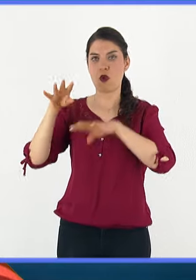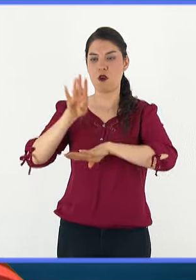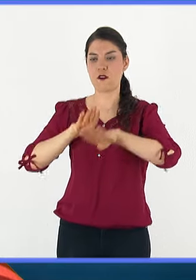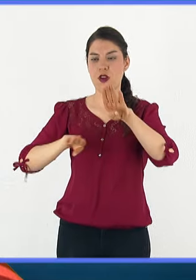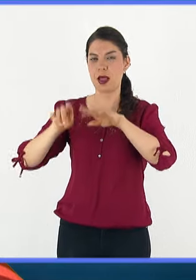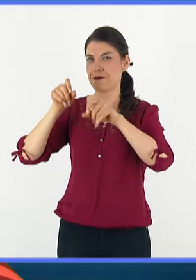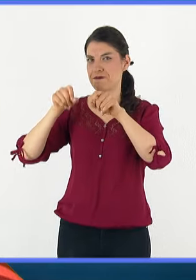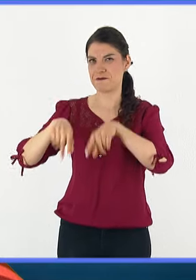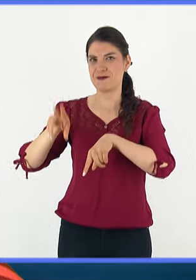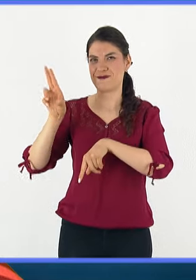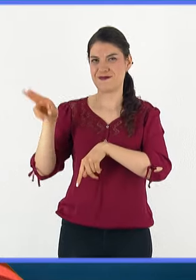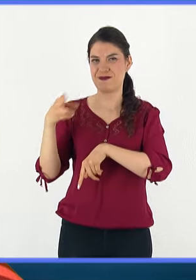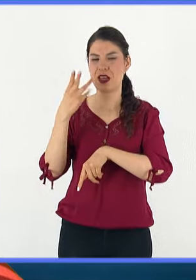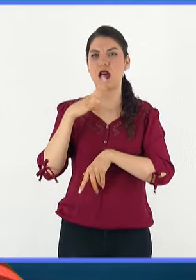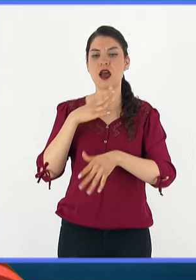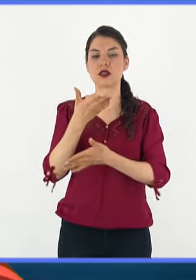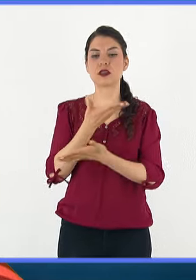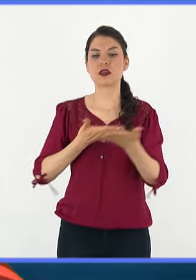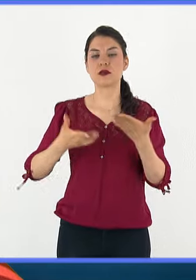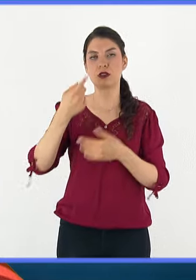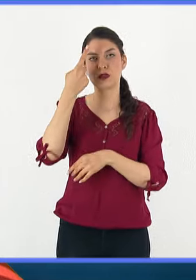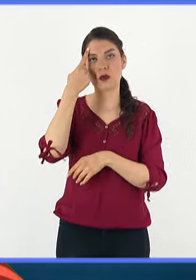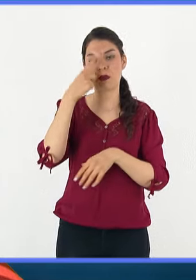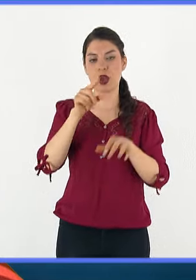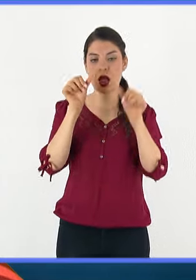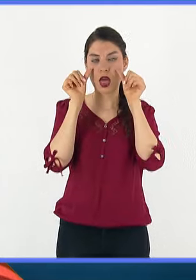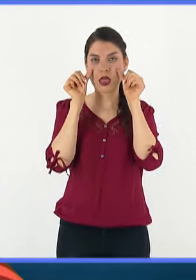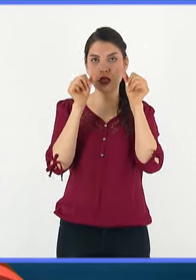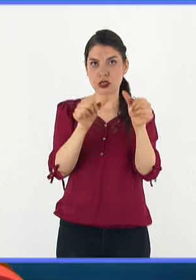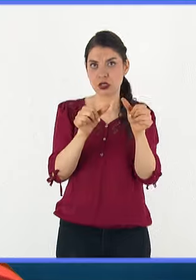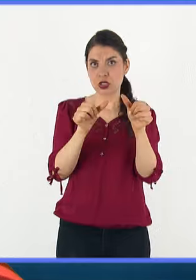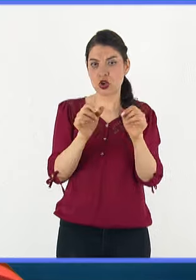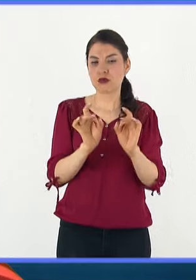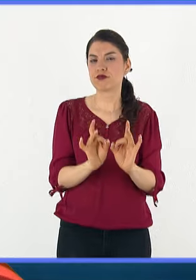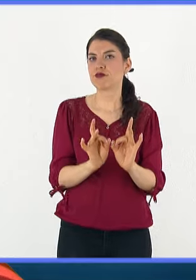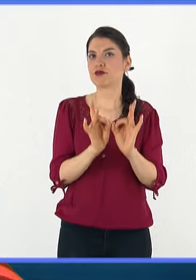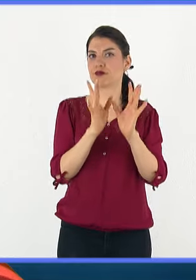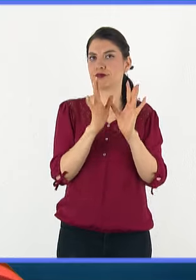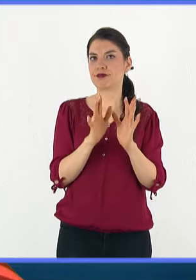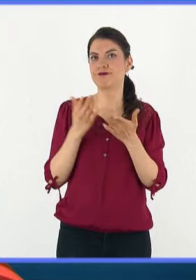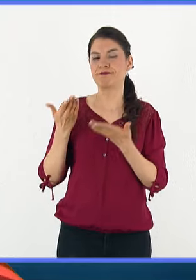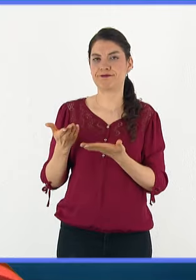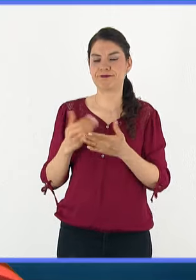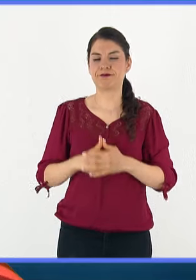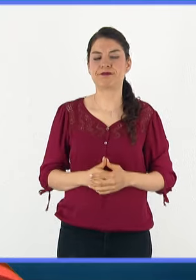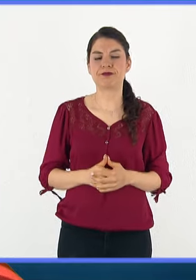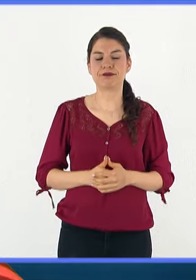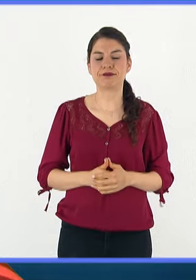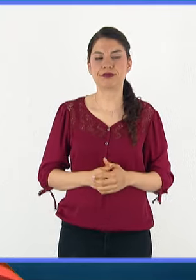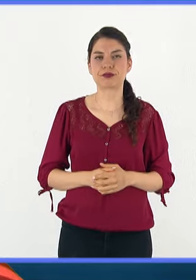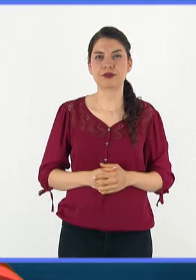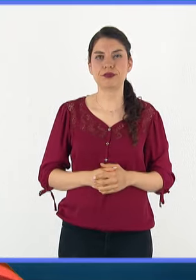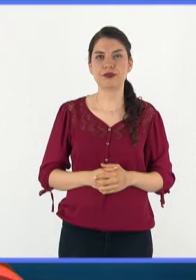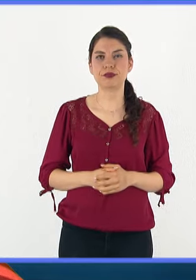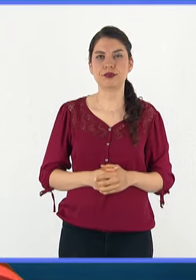de estudios ofrece servicio para prevenir y atender algunas lesiones los detalles en UNAM global TV